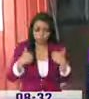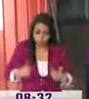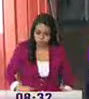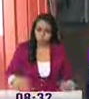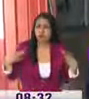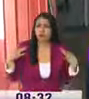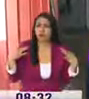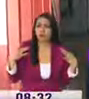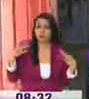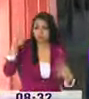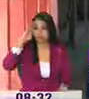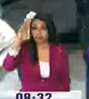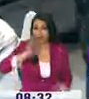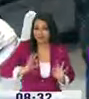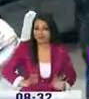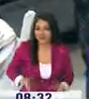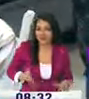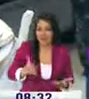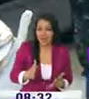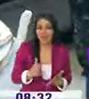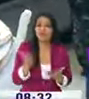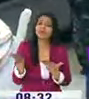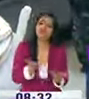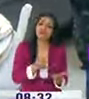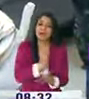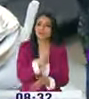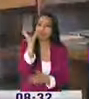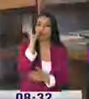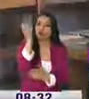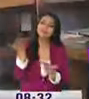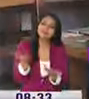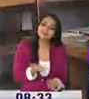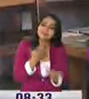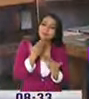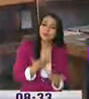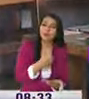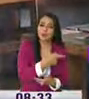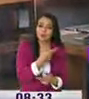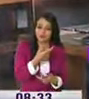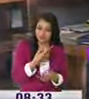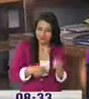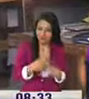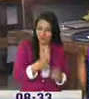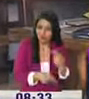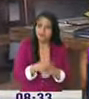eran policías y fiscales. Con la amabilidad que le caracteriza al colombiano, el dueño del negocio les